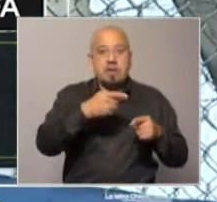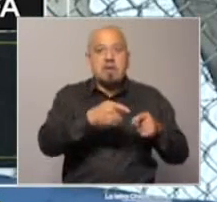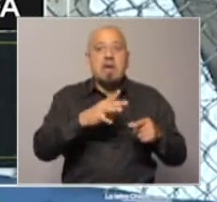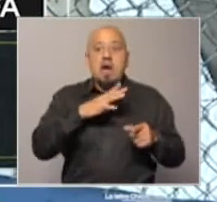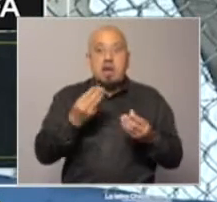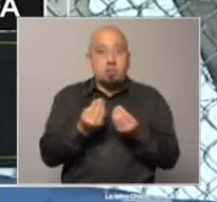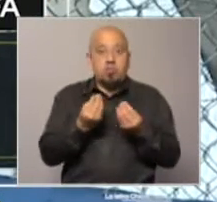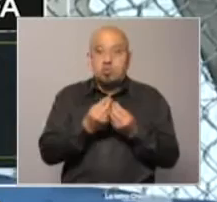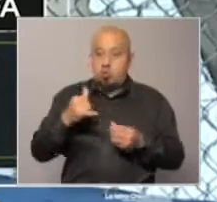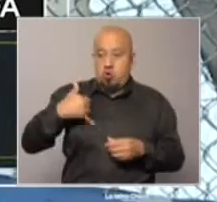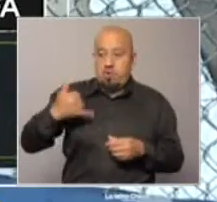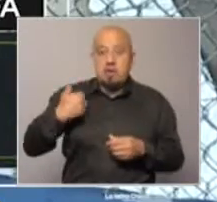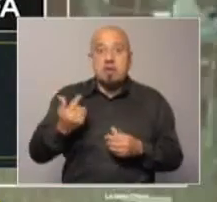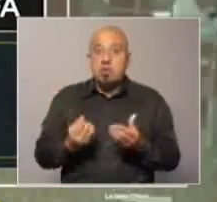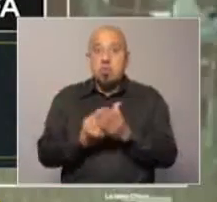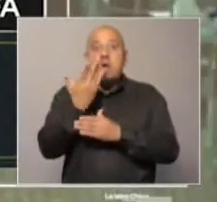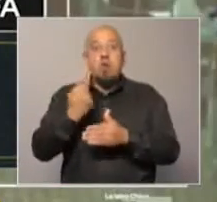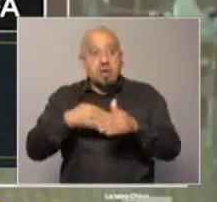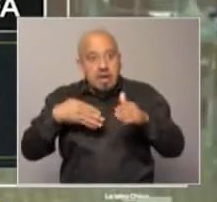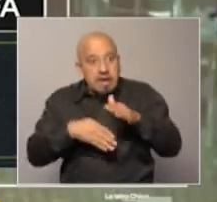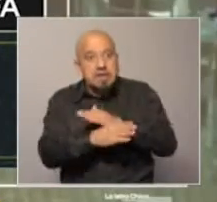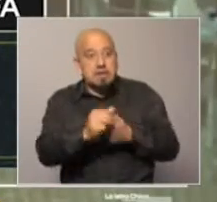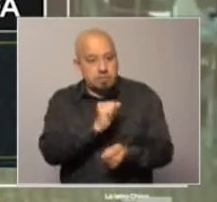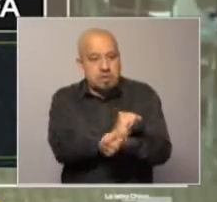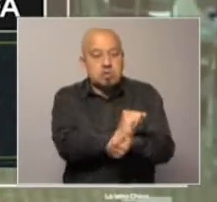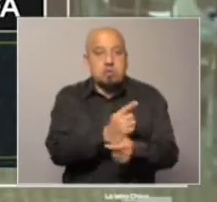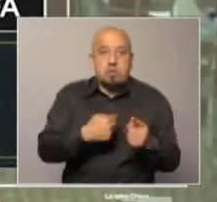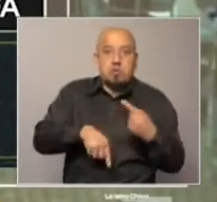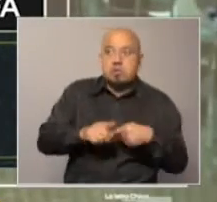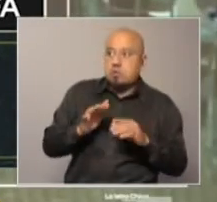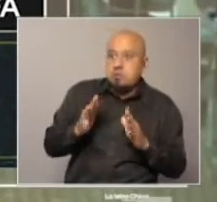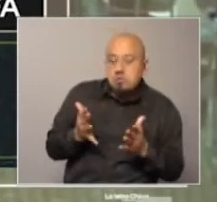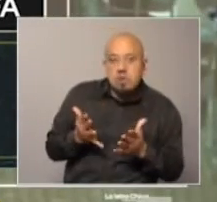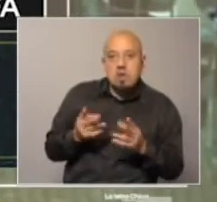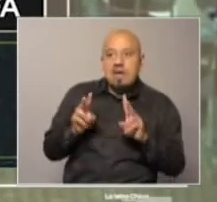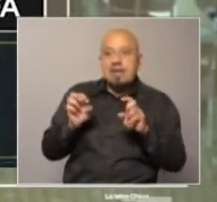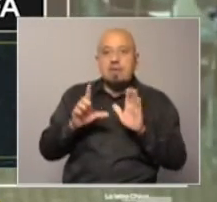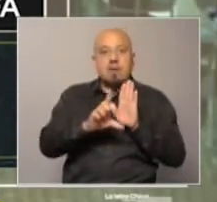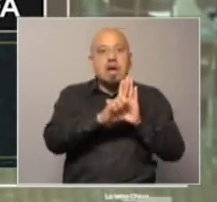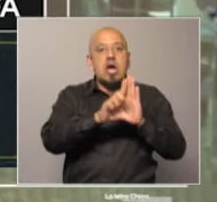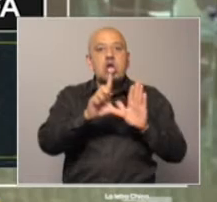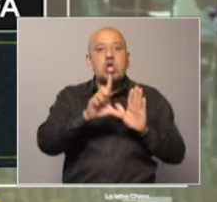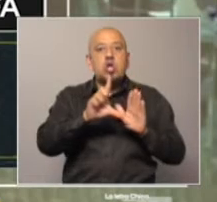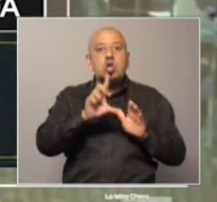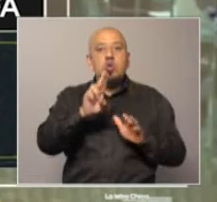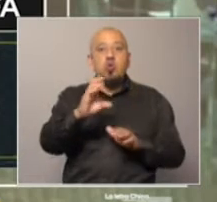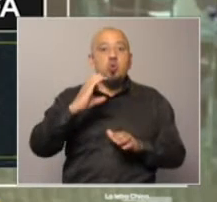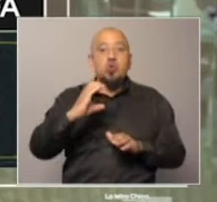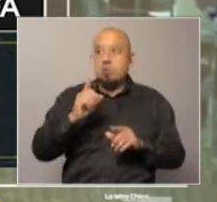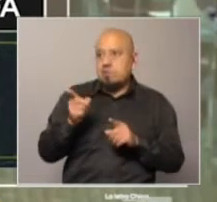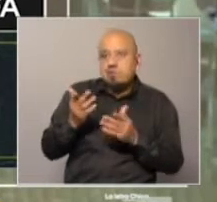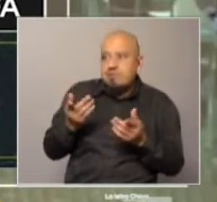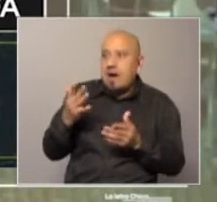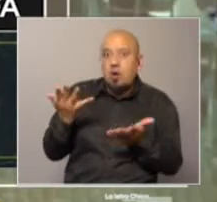ingresos de adolescentes que vamos a tener que estudiarlo. Nosotros entendemos que es por el influjo de la ley de urgente consideración, pero